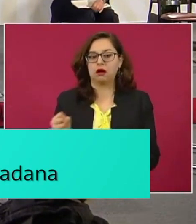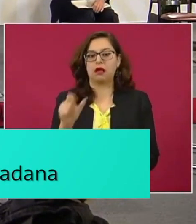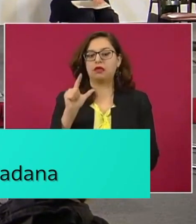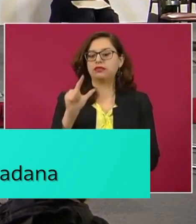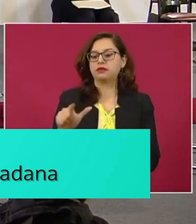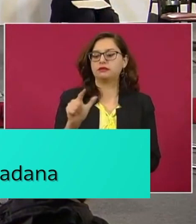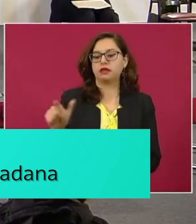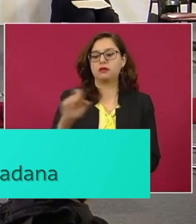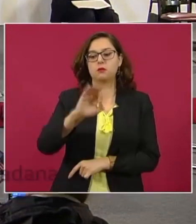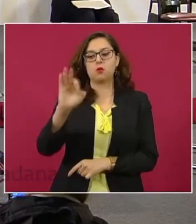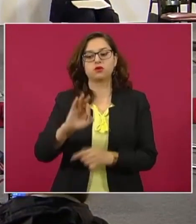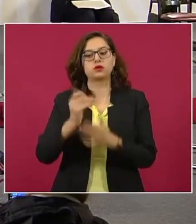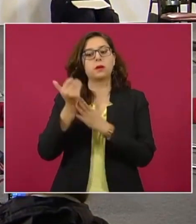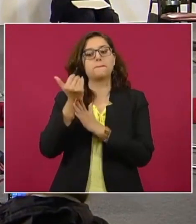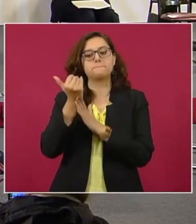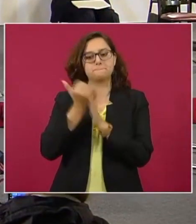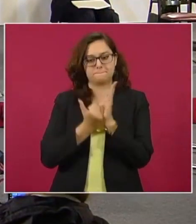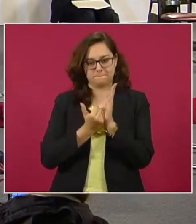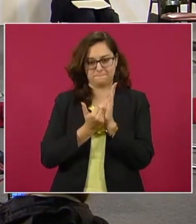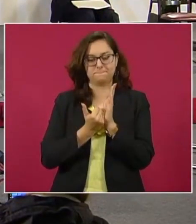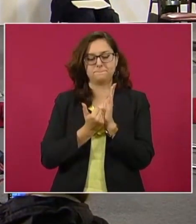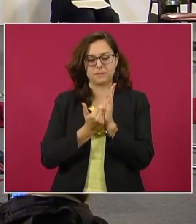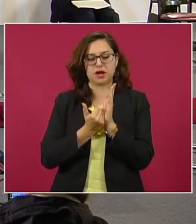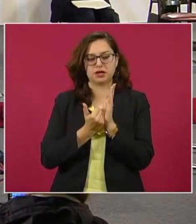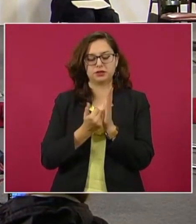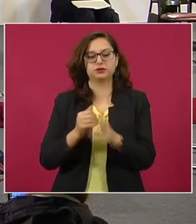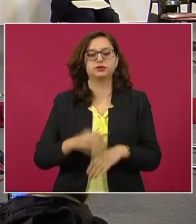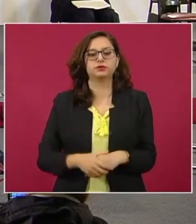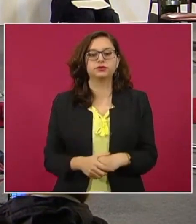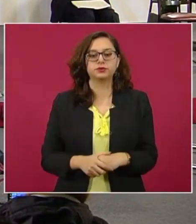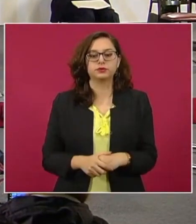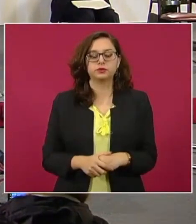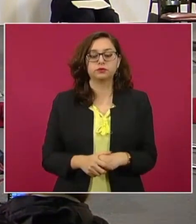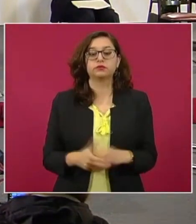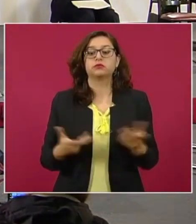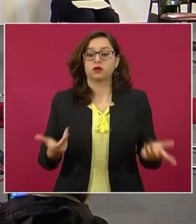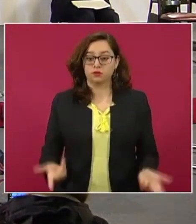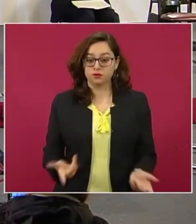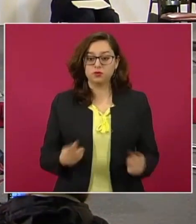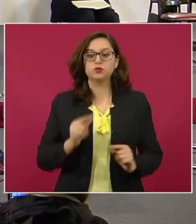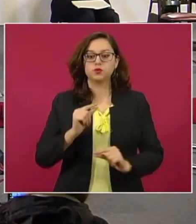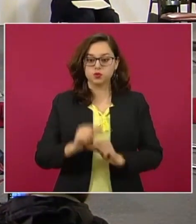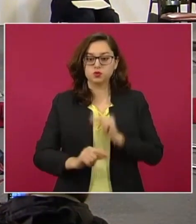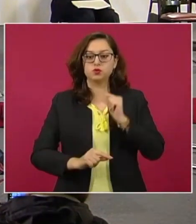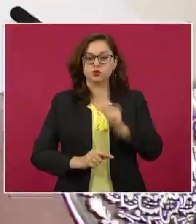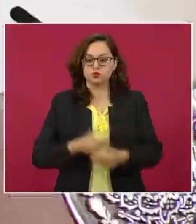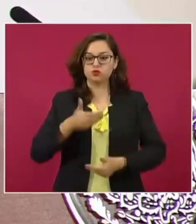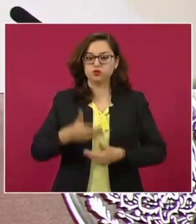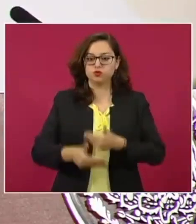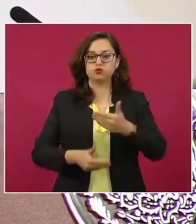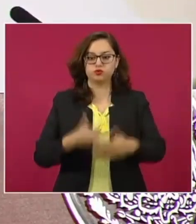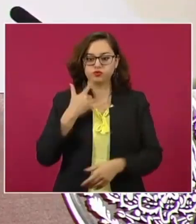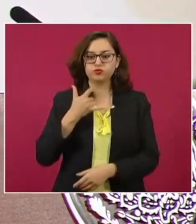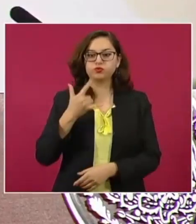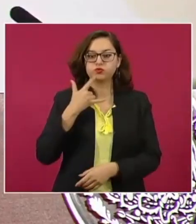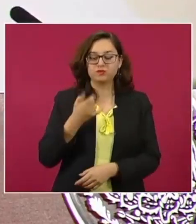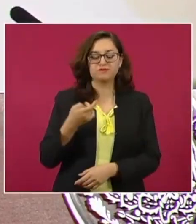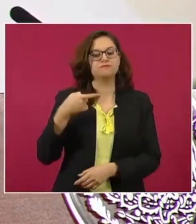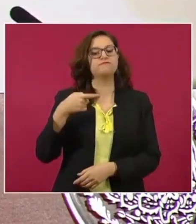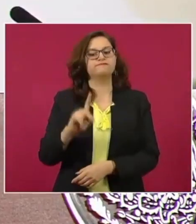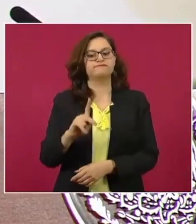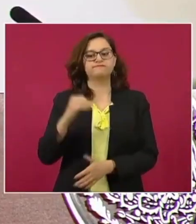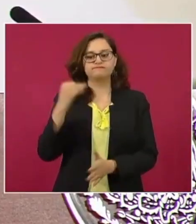de mayo de 2021 a diciembre. Hemos avanzado, pero no lo suficiente.